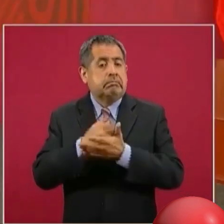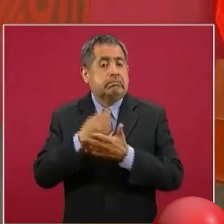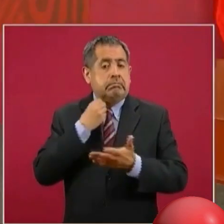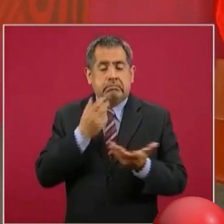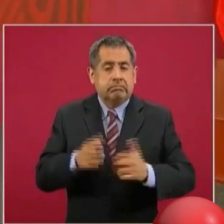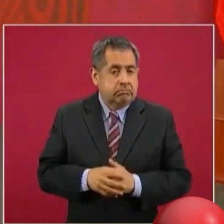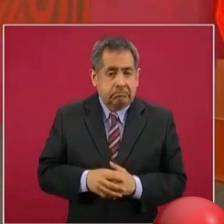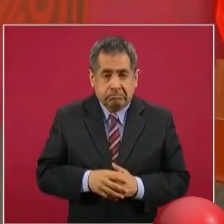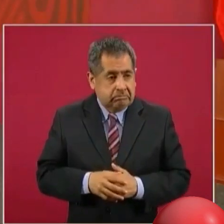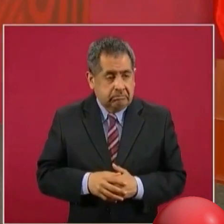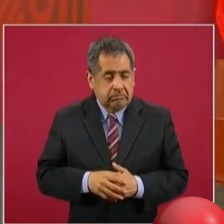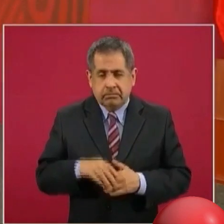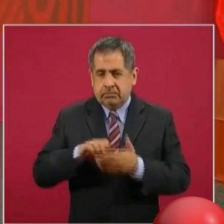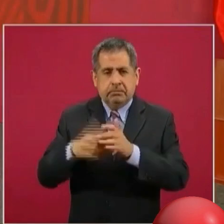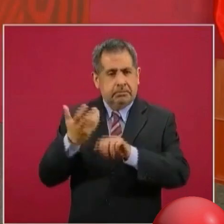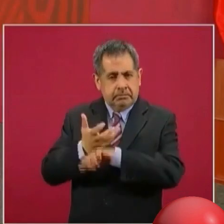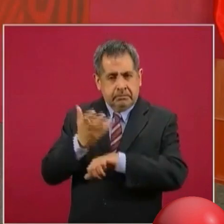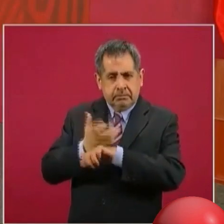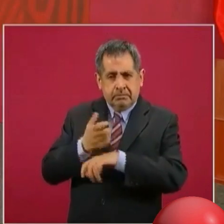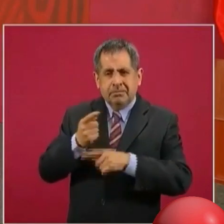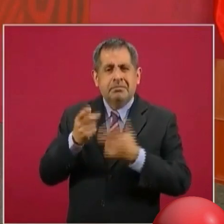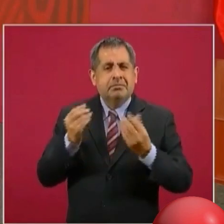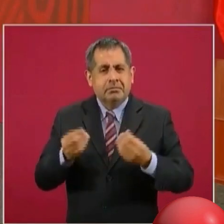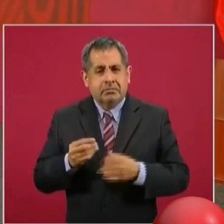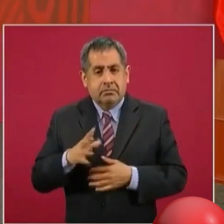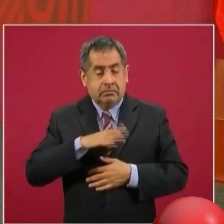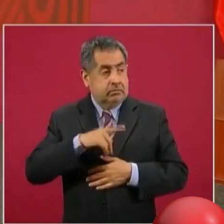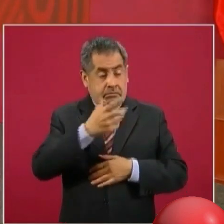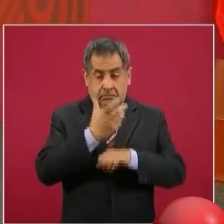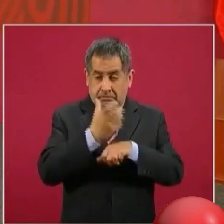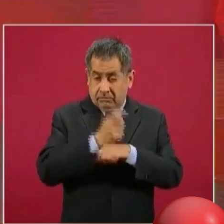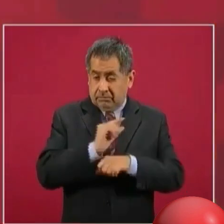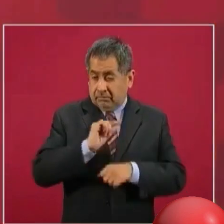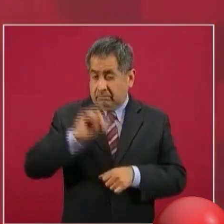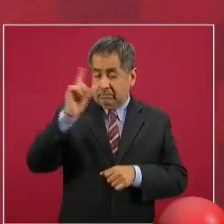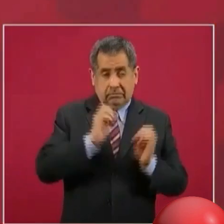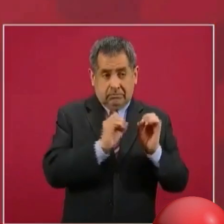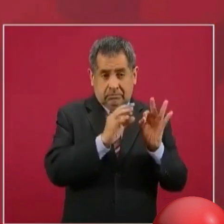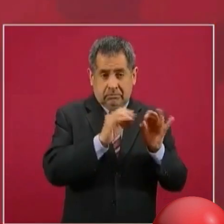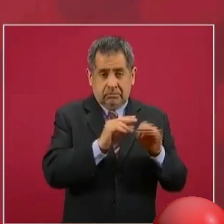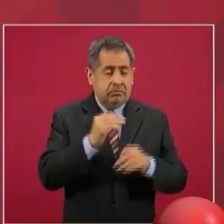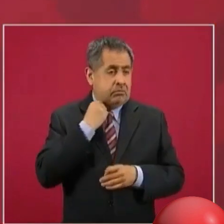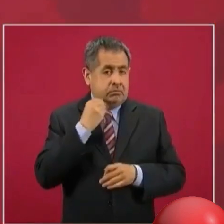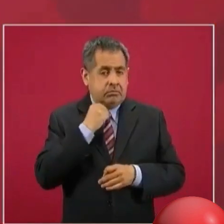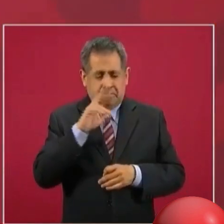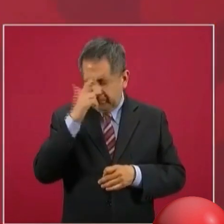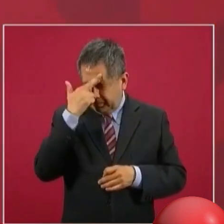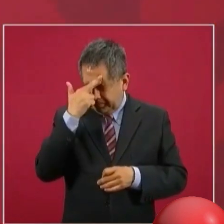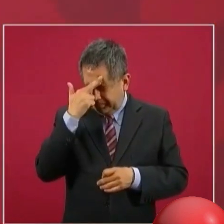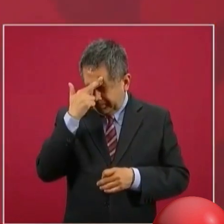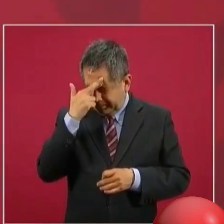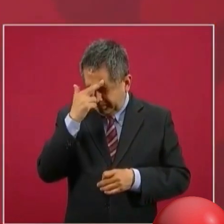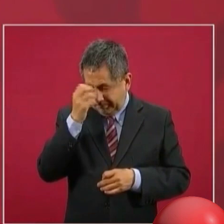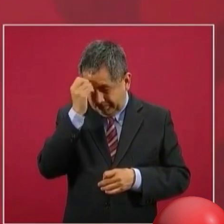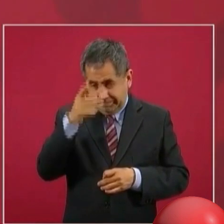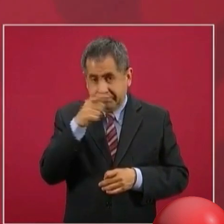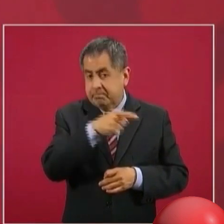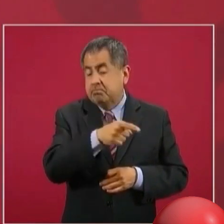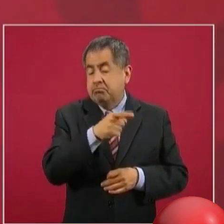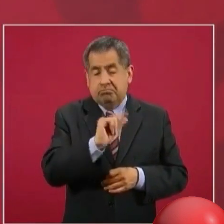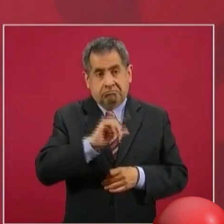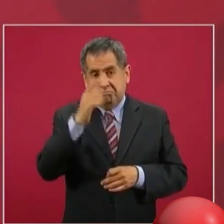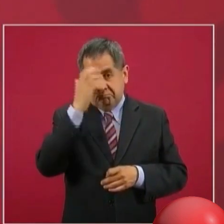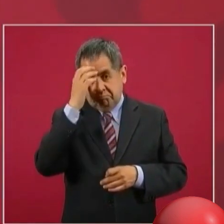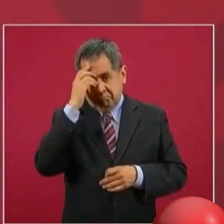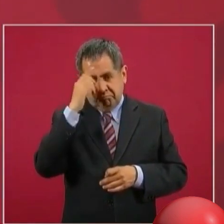Estados Unidos hay un despacho famosísimo, que no ahora recuerdo su nombre,